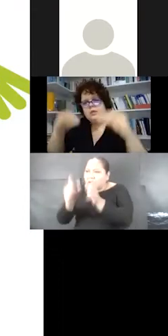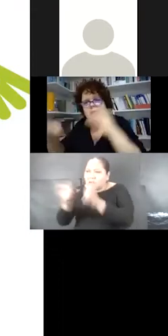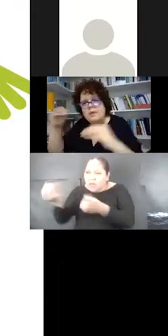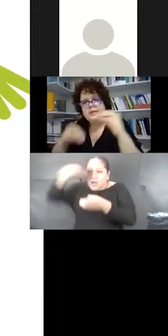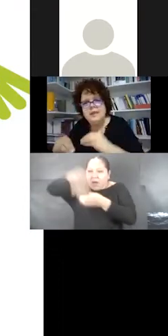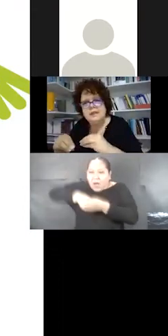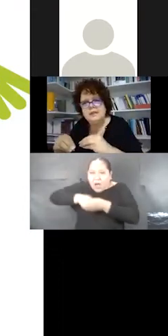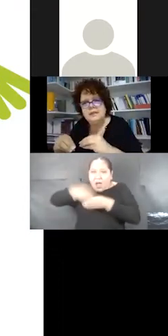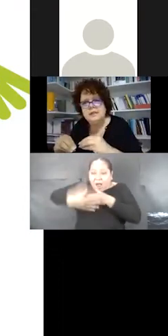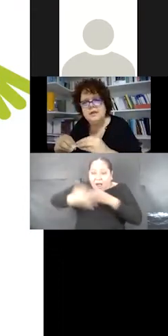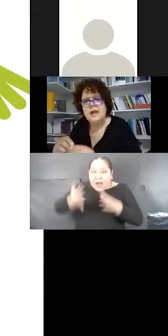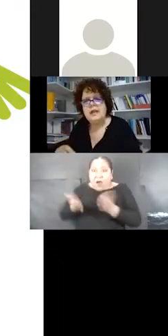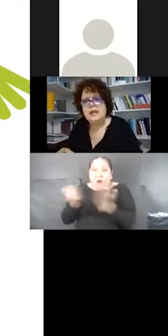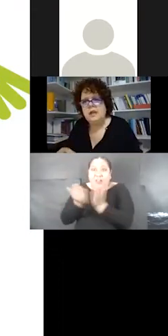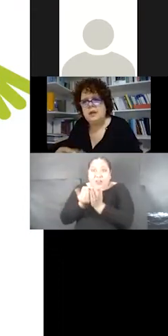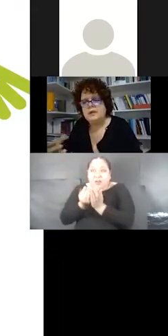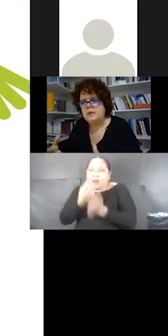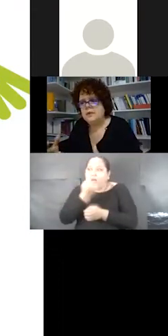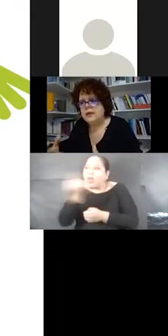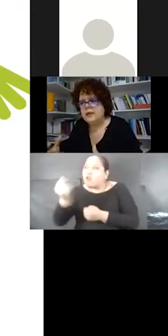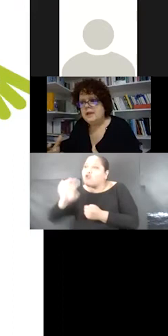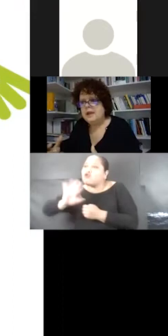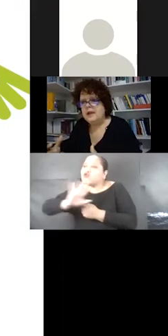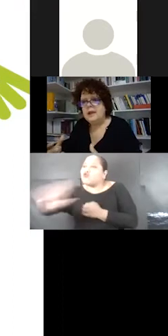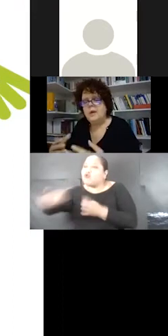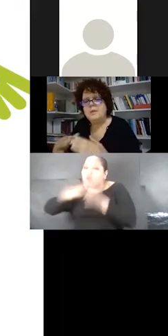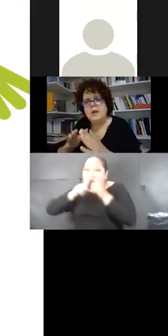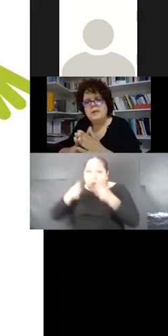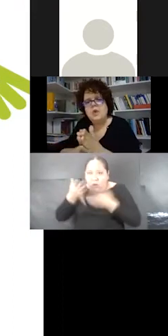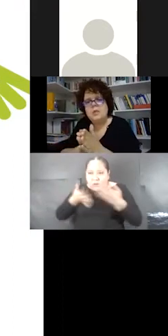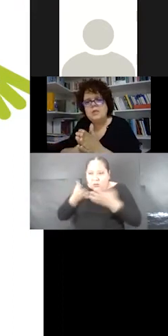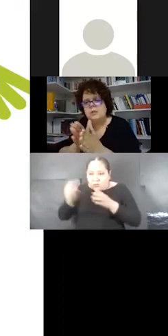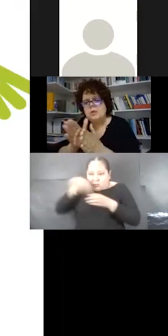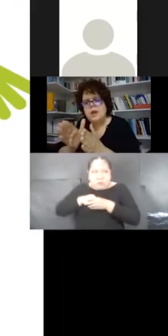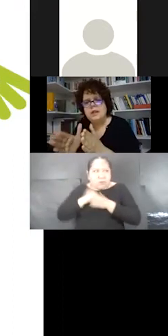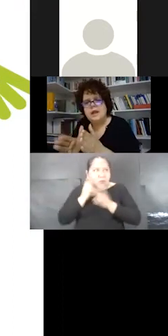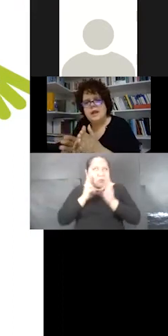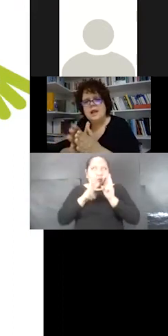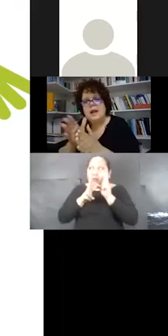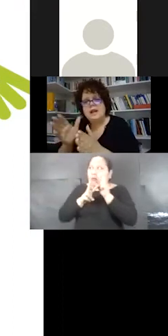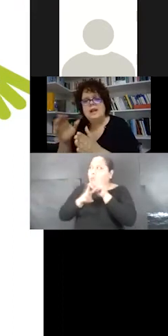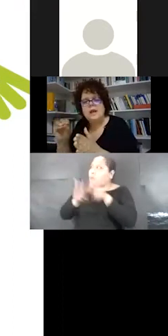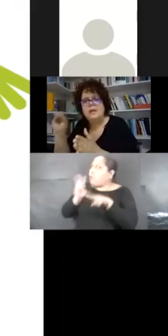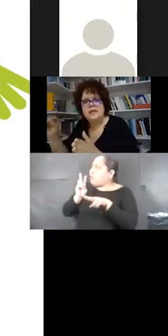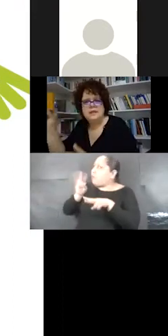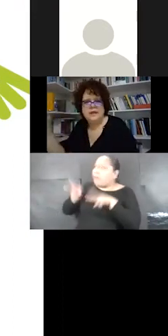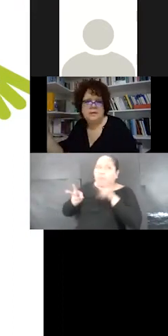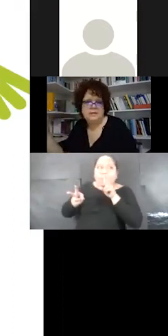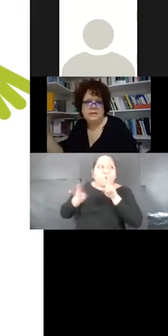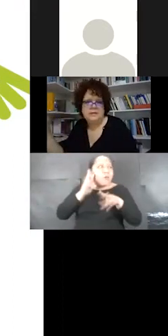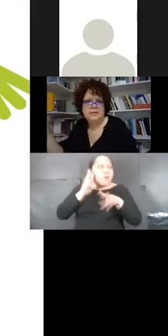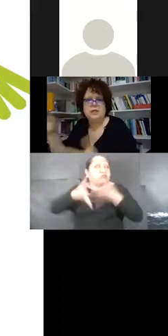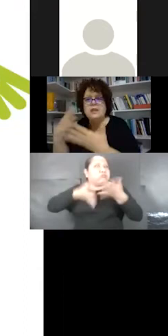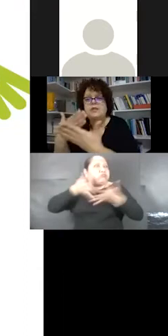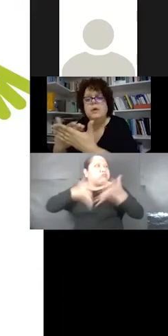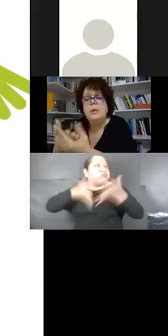trajo su lengua de señas, ¿no? Y lo que pasó fue que comenzaron a ver cómo se comenzó a crear la lengua de señas nicaragüense,